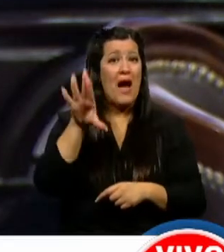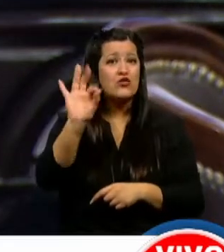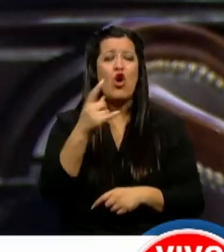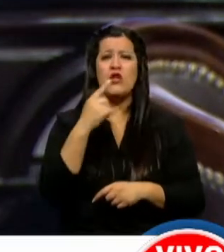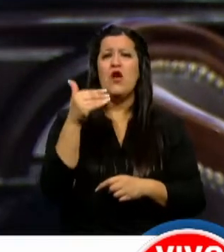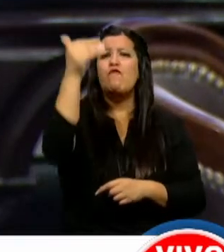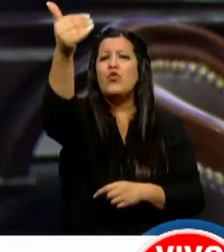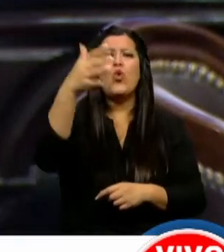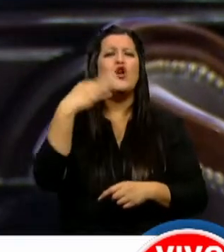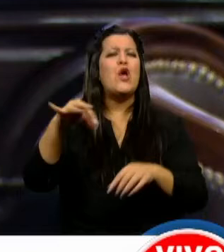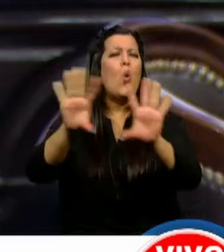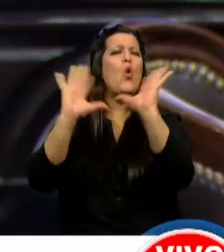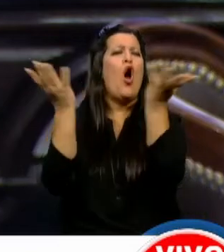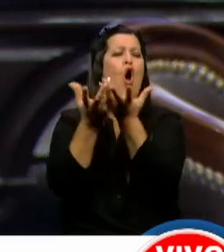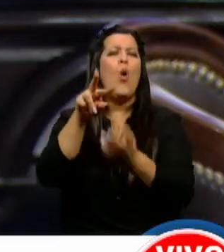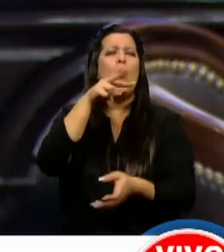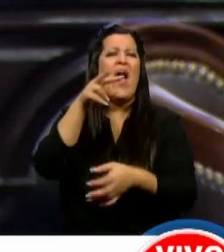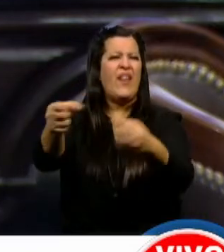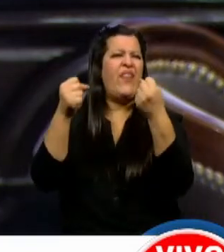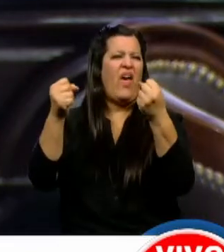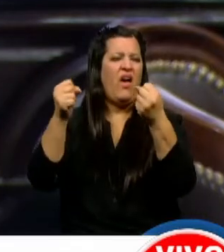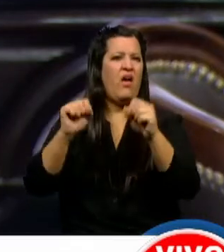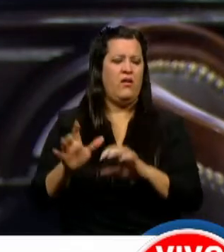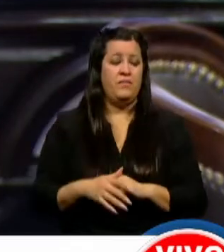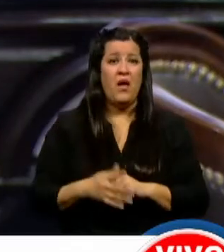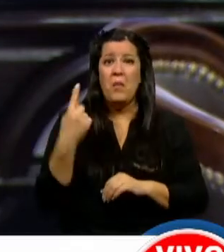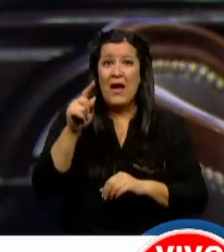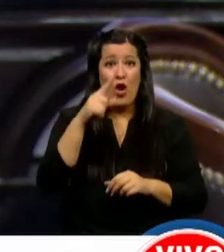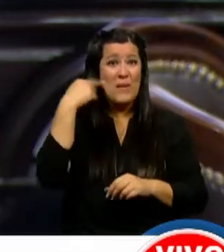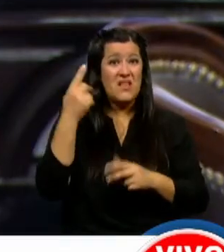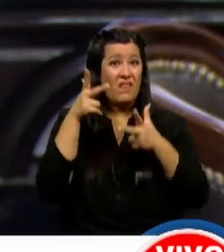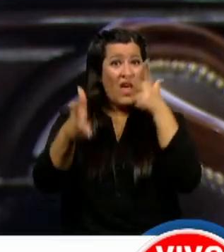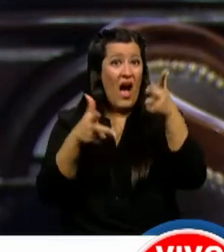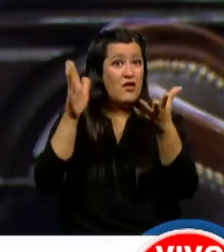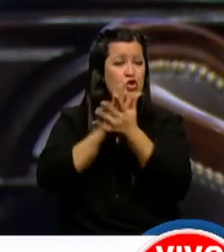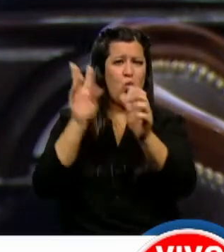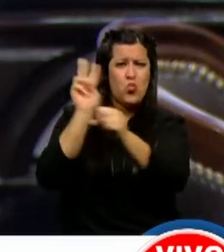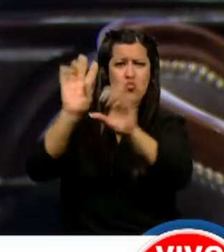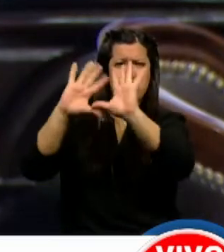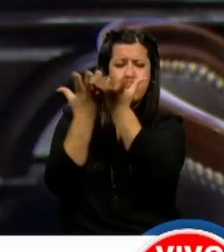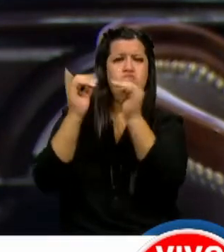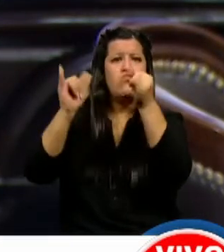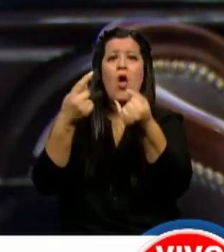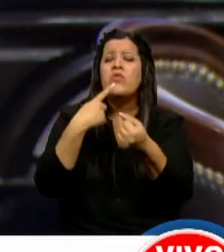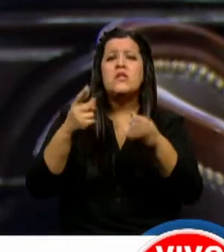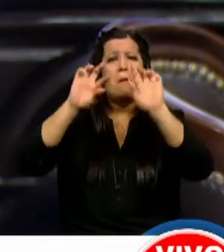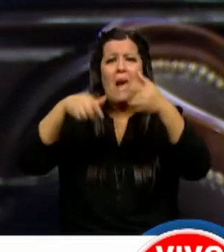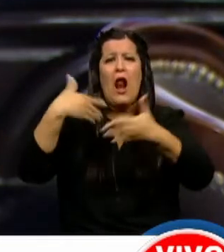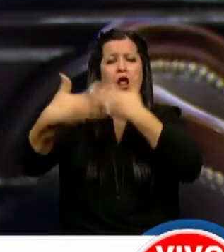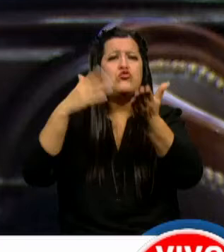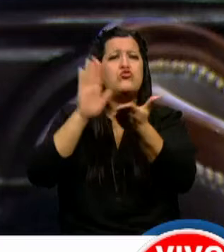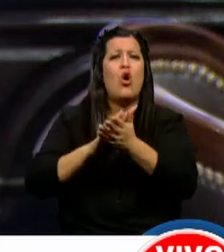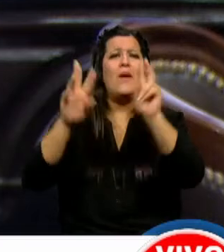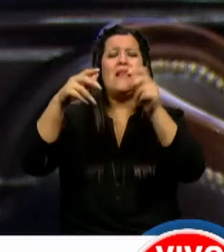futuro será verde o no será, pero mientras decía eso, anunciaba que iba a llevar adelante una estrategia vinculada con la apuesta